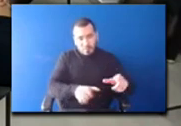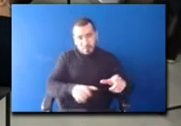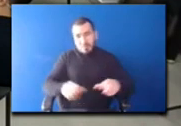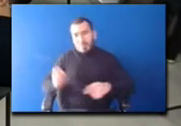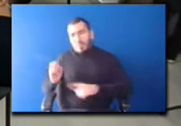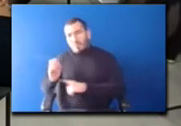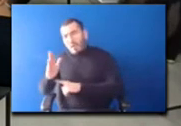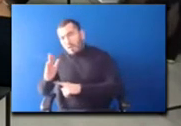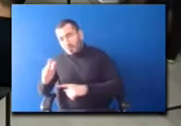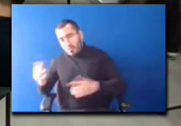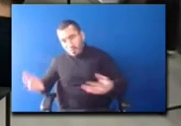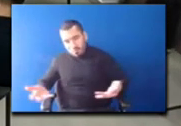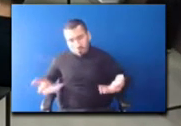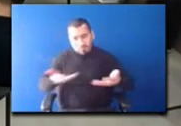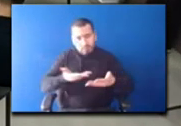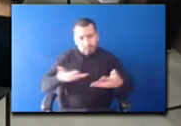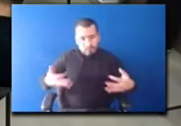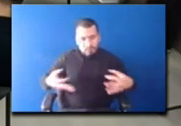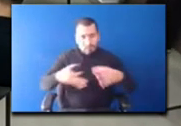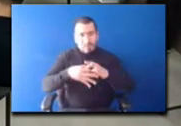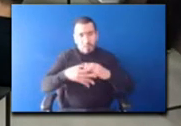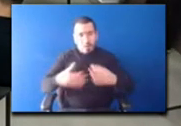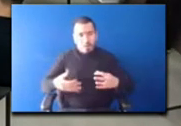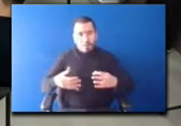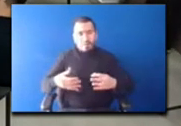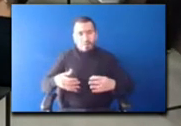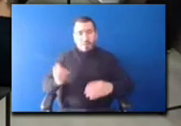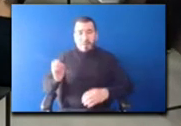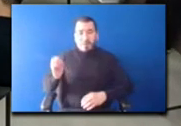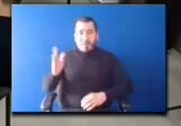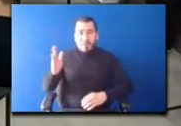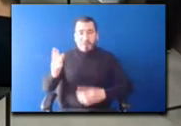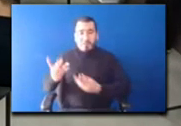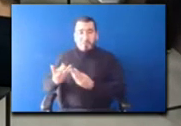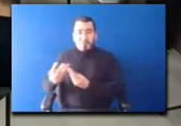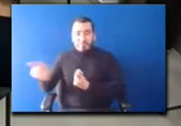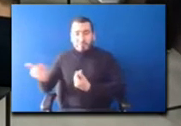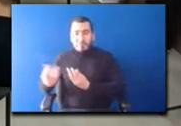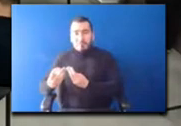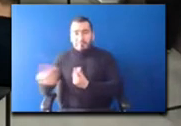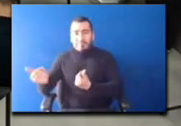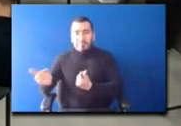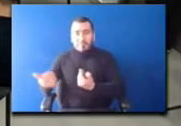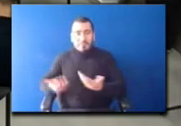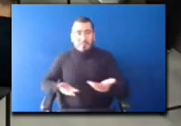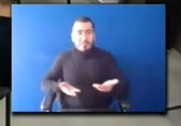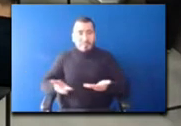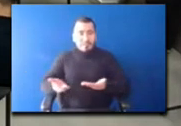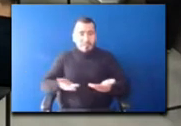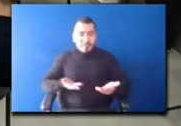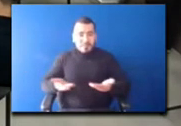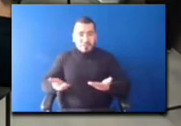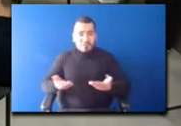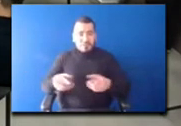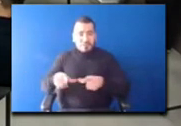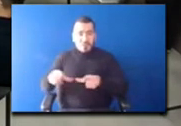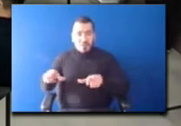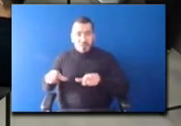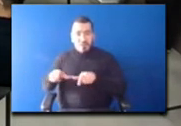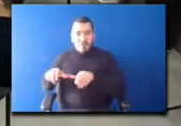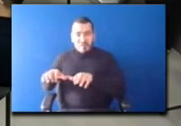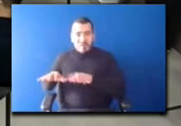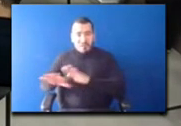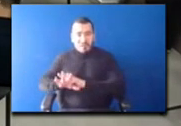y la aceleración digital, muchos bancos desaparecieron o dejaron de prestar ese servicio de oficina. Entonces,